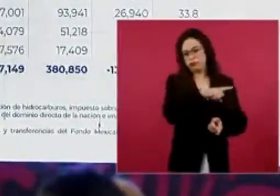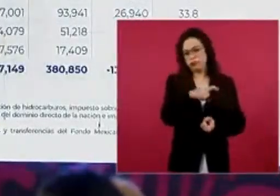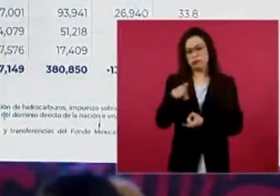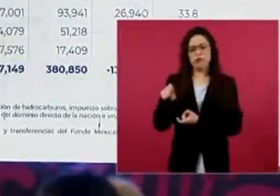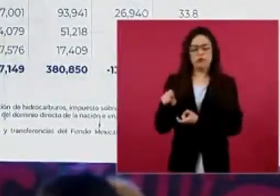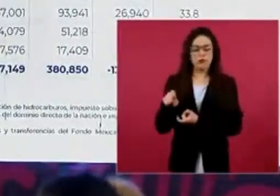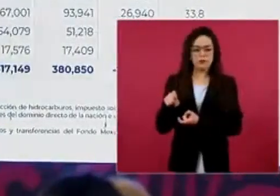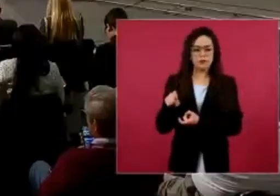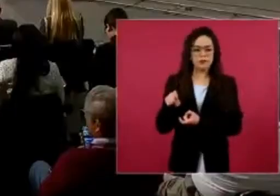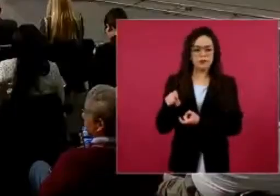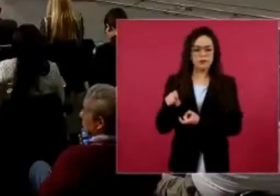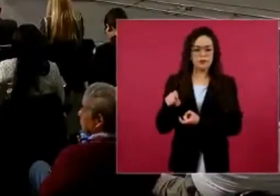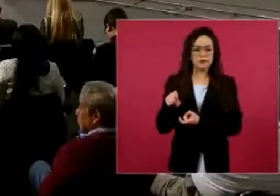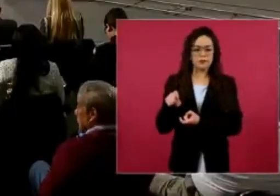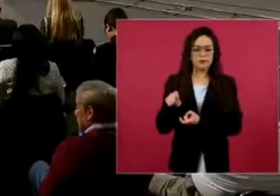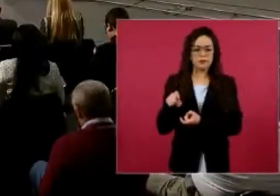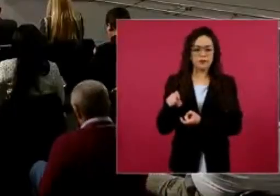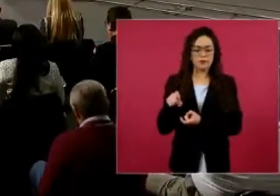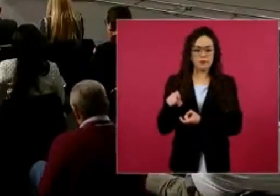Esto,